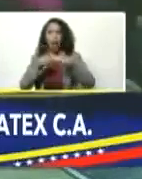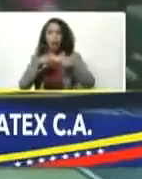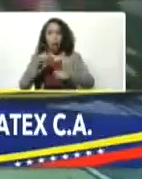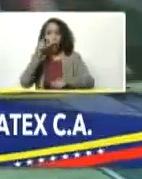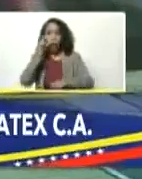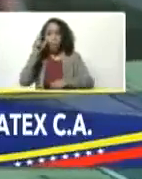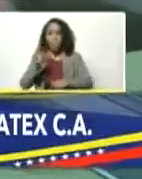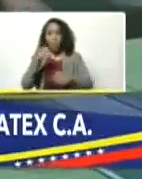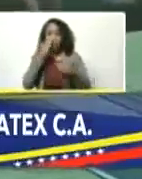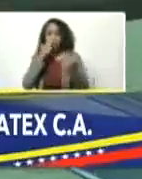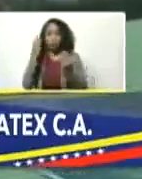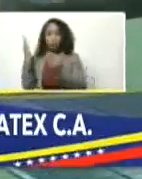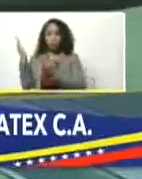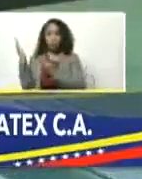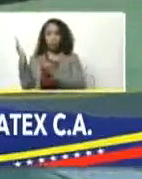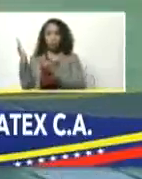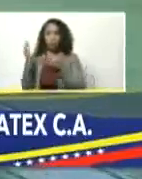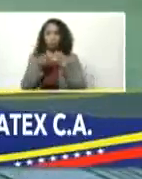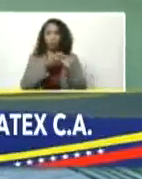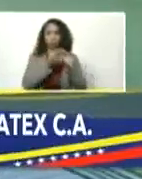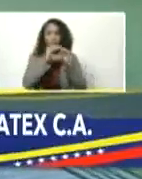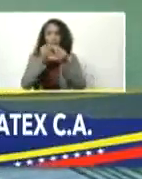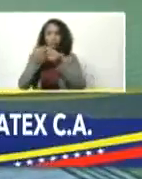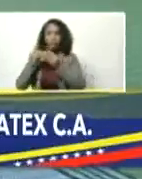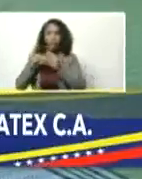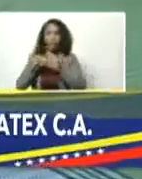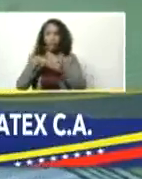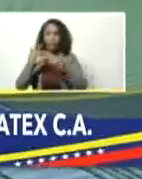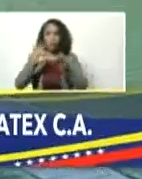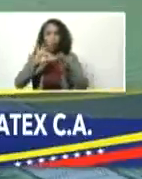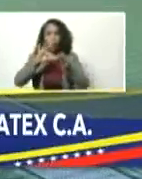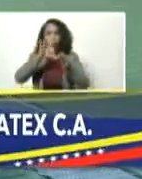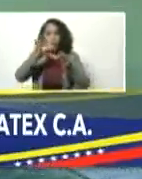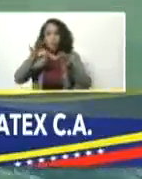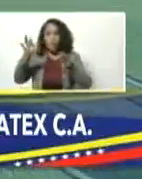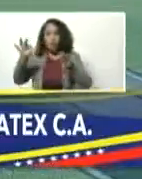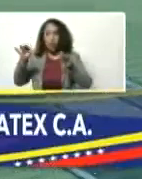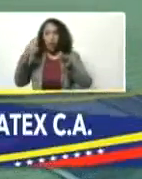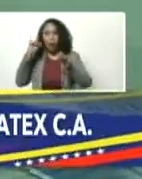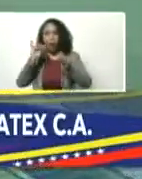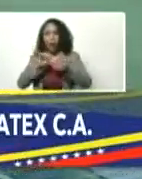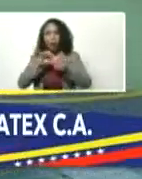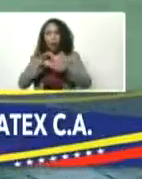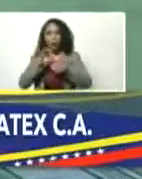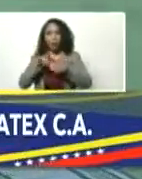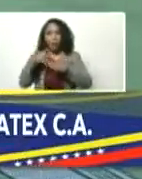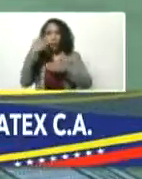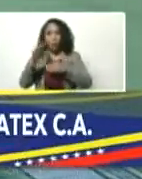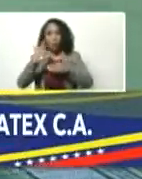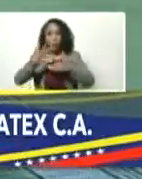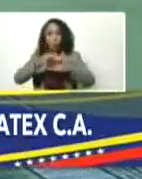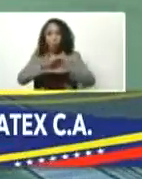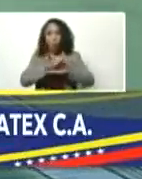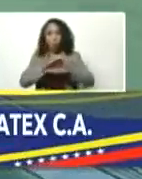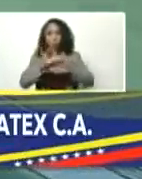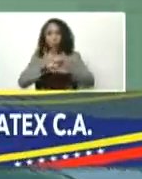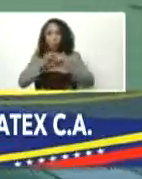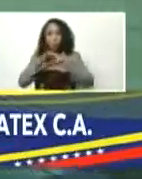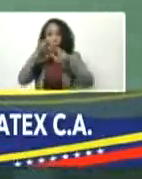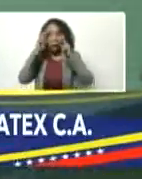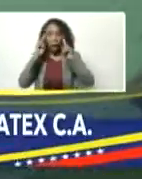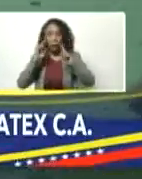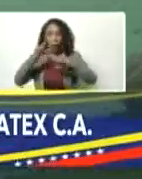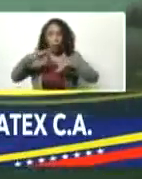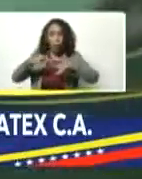Sarmiento escachando las hamacas, que es quitar los hilitos que van quedando luego que se tejen. Y bueno, en este